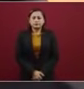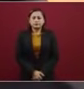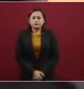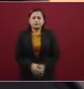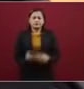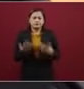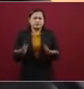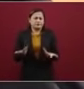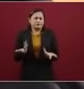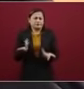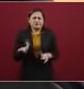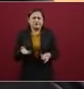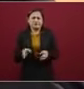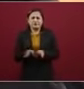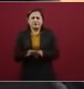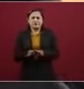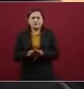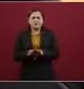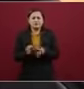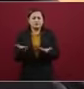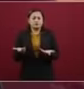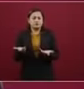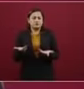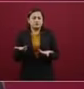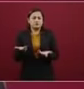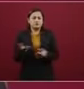Entonces, pues no están